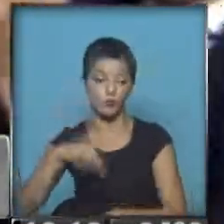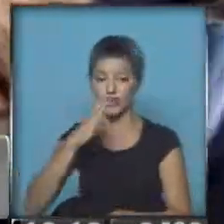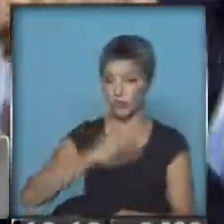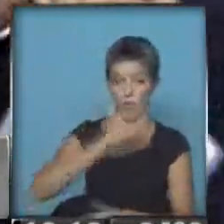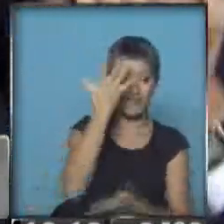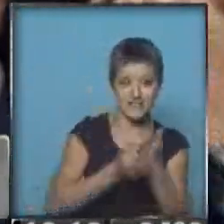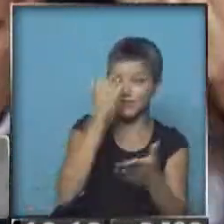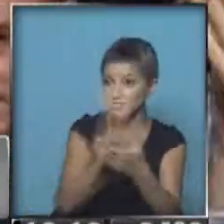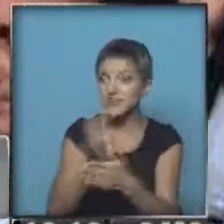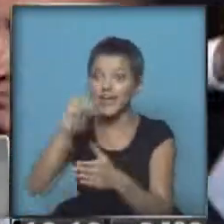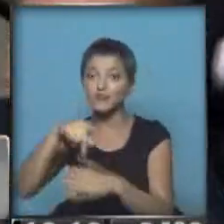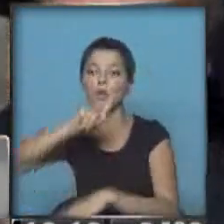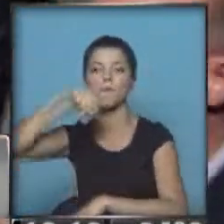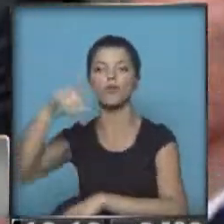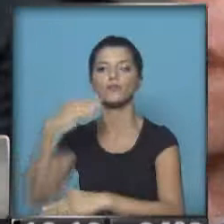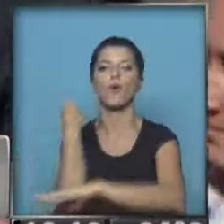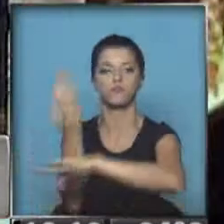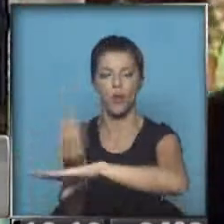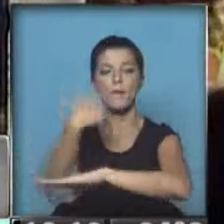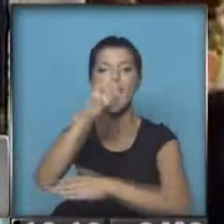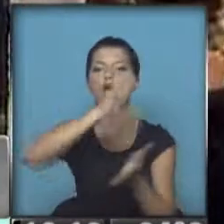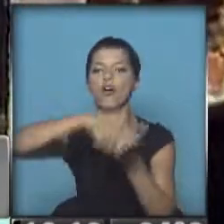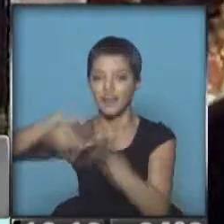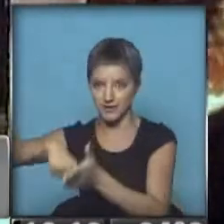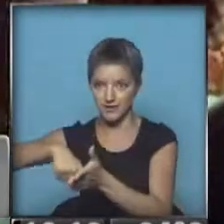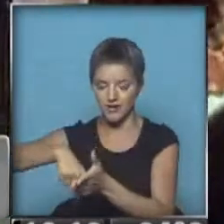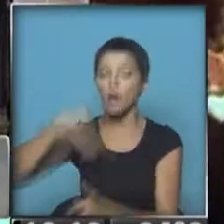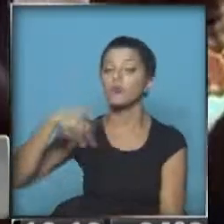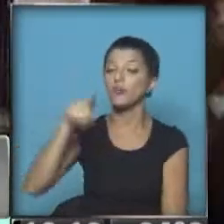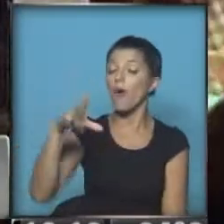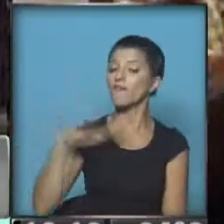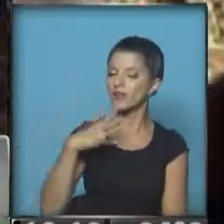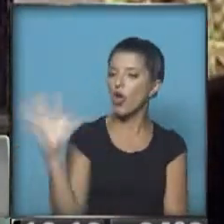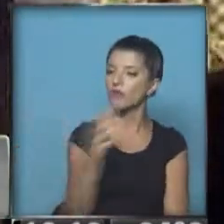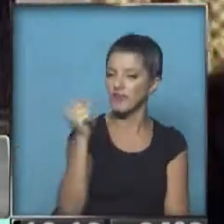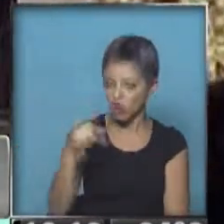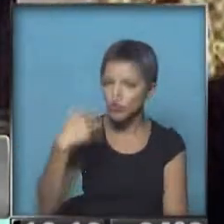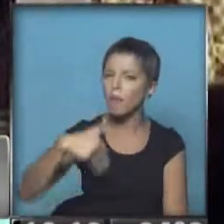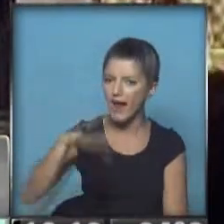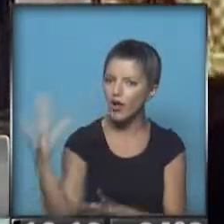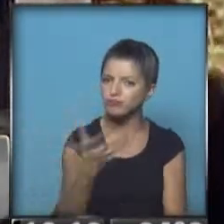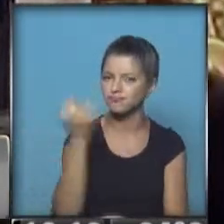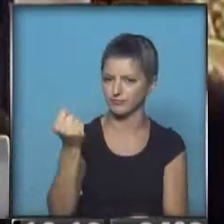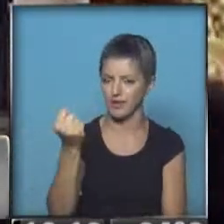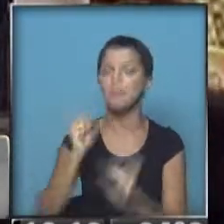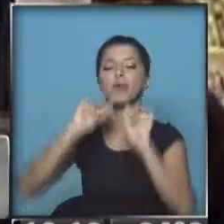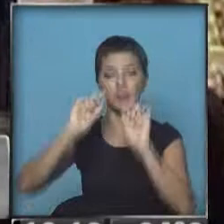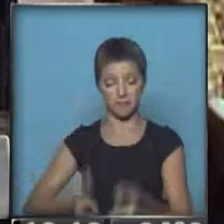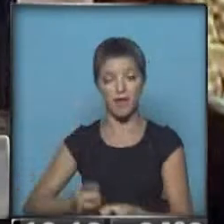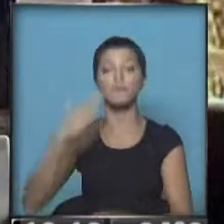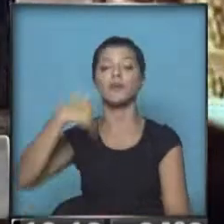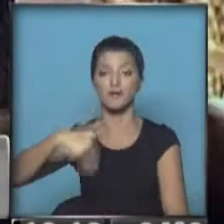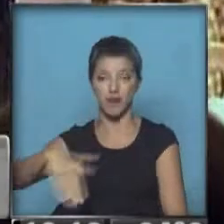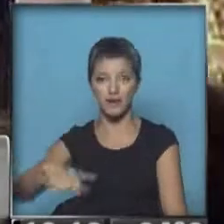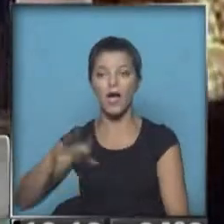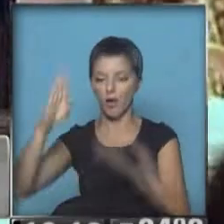te equivocaste, porque van a lograr las cosas que te faltaron y porque sobre todas las cosas van a